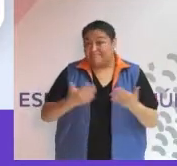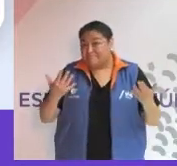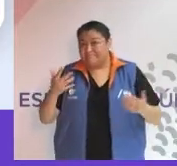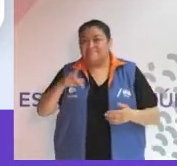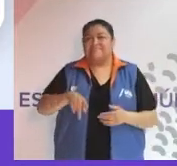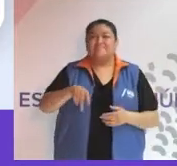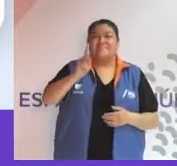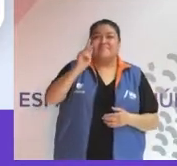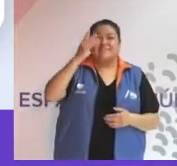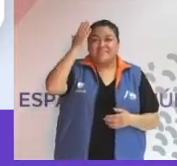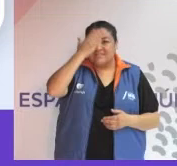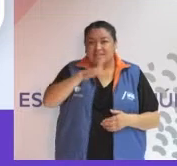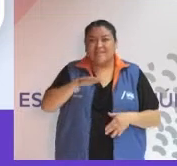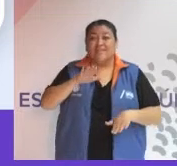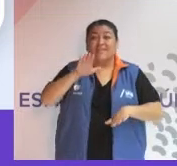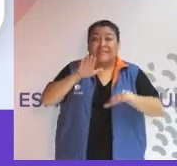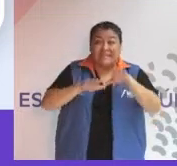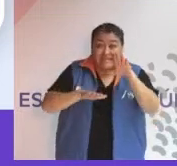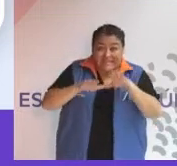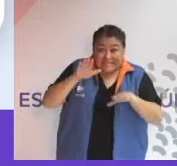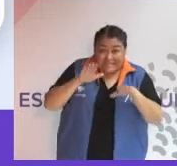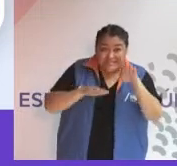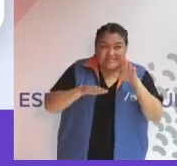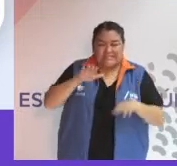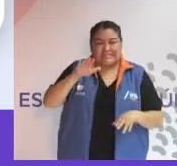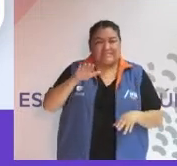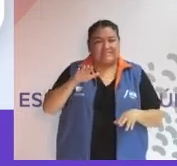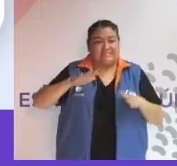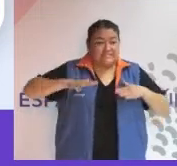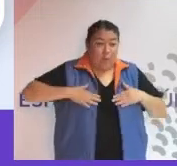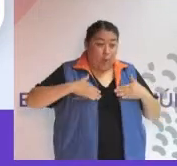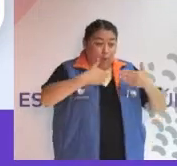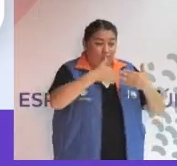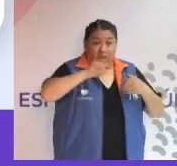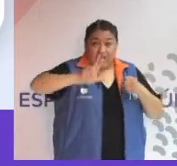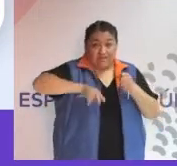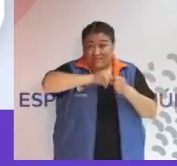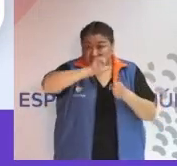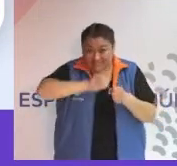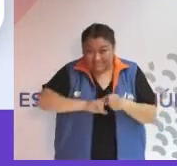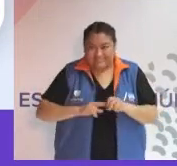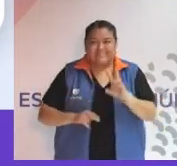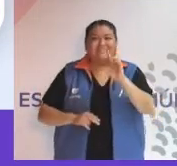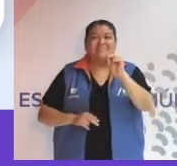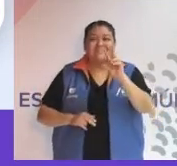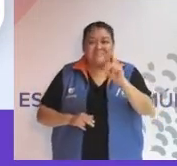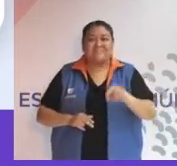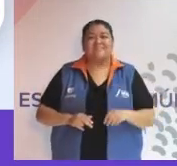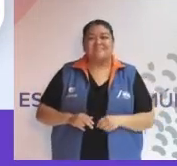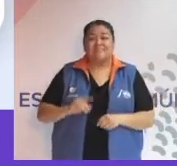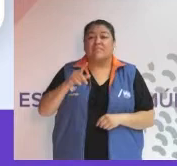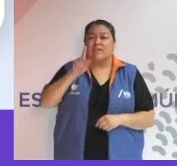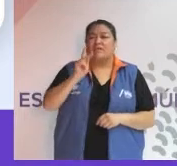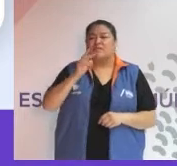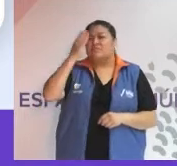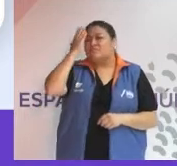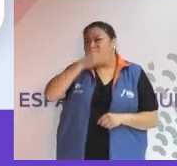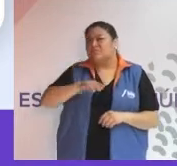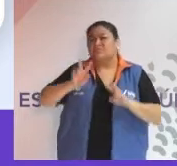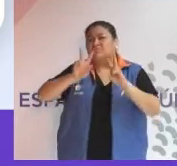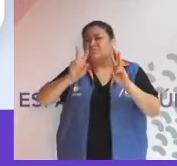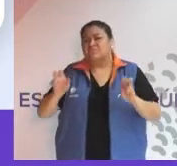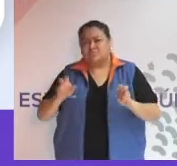de alguna manera no necesariamente es así. Y lo que es importante entender es que esto no es un